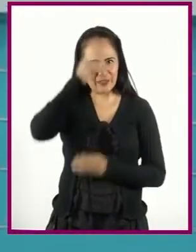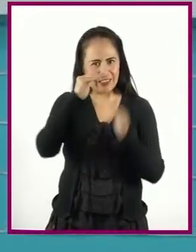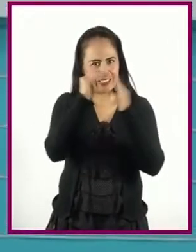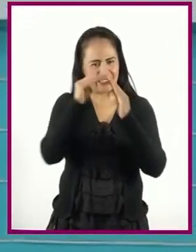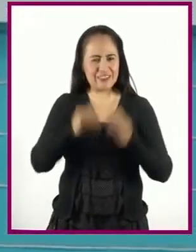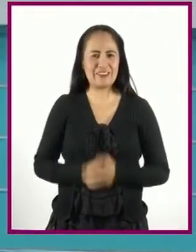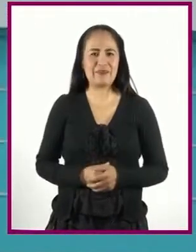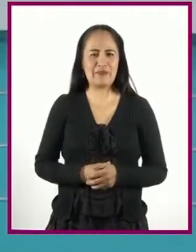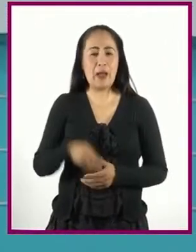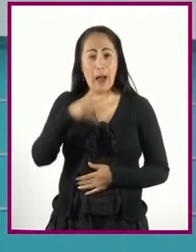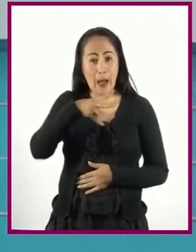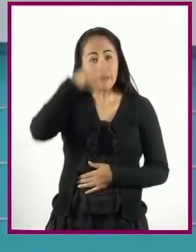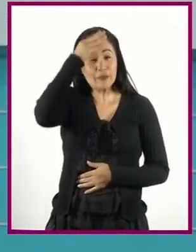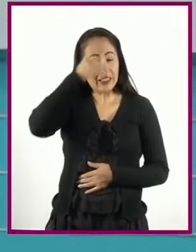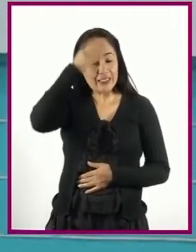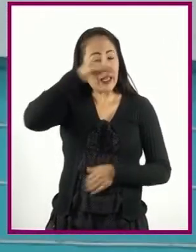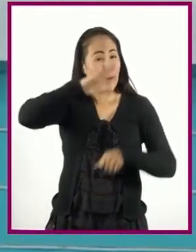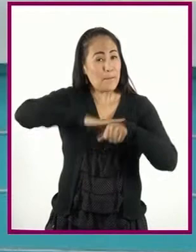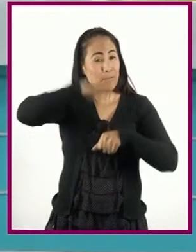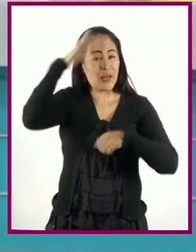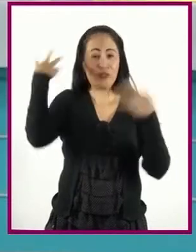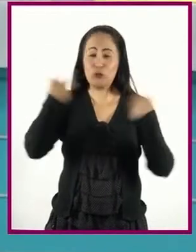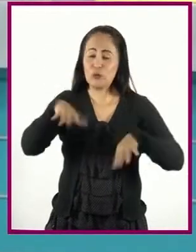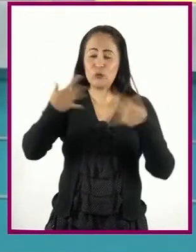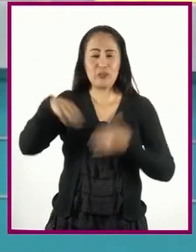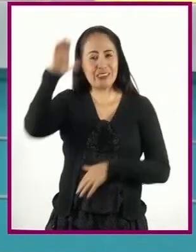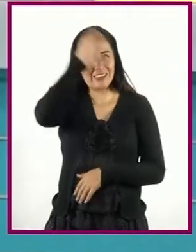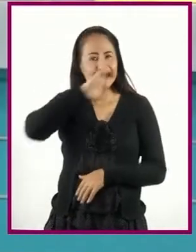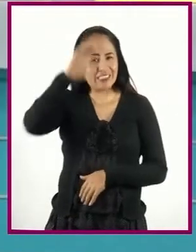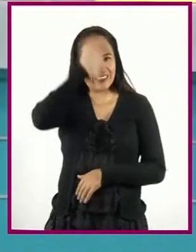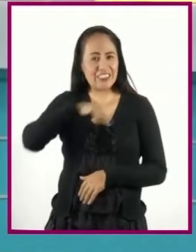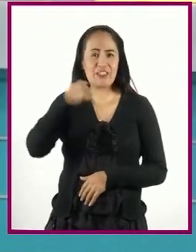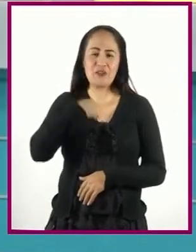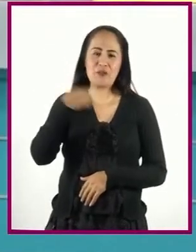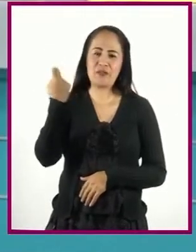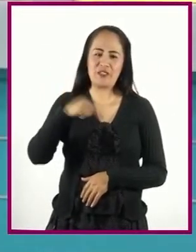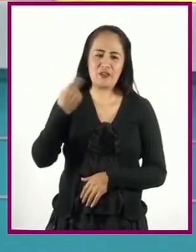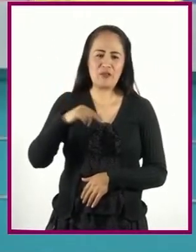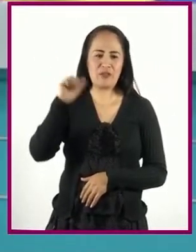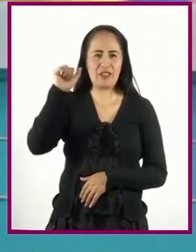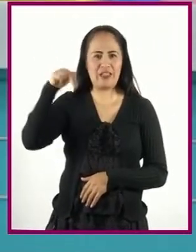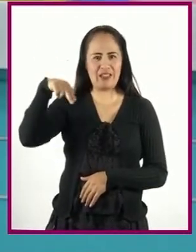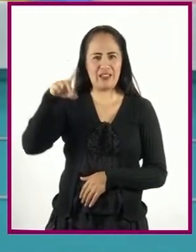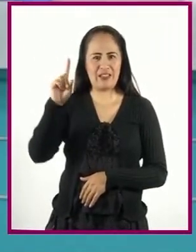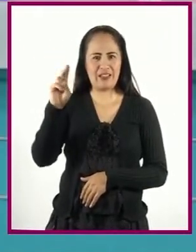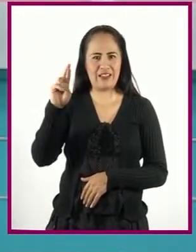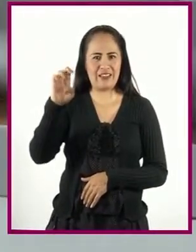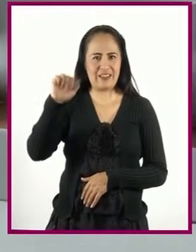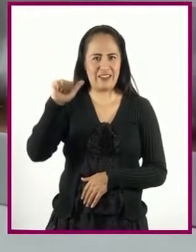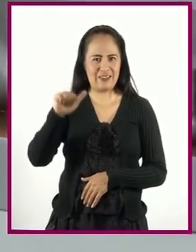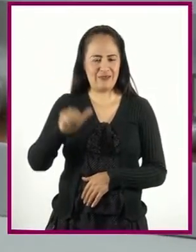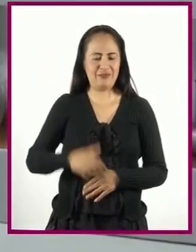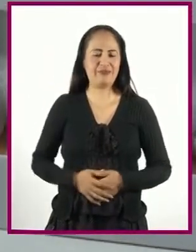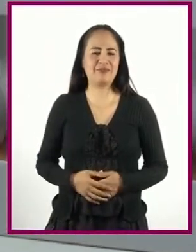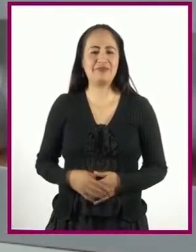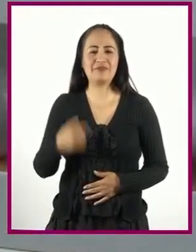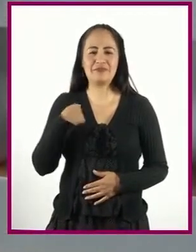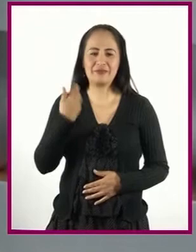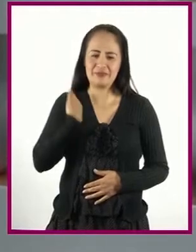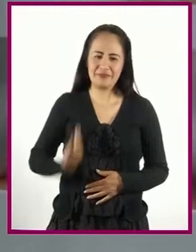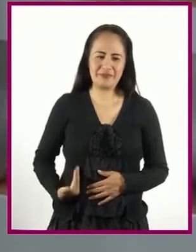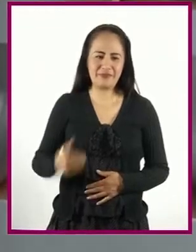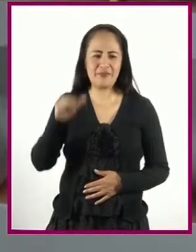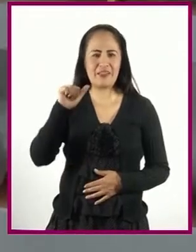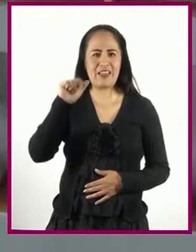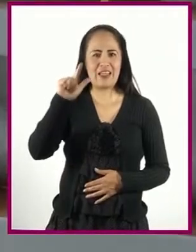para seguir aprendiendo en el maravilloso mundo de la ciencia. Mi nombre es Andrea Yanalté Sánchez Zamarrón. Y el mío,